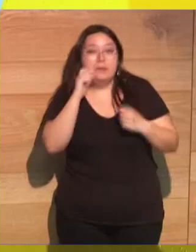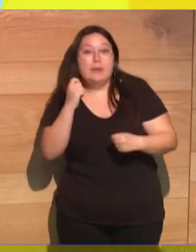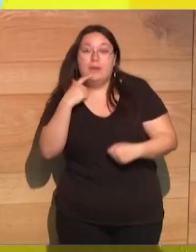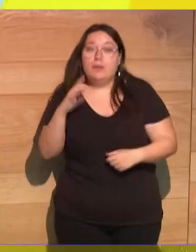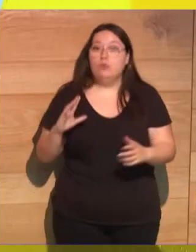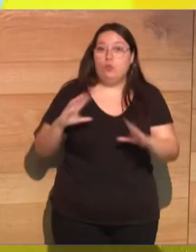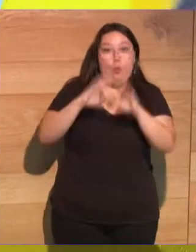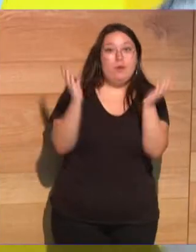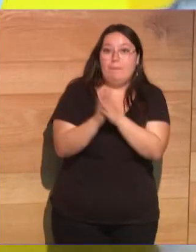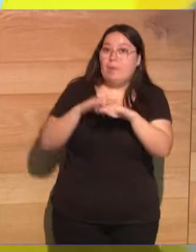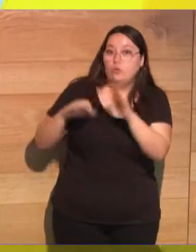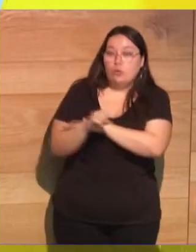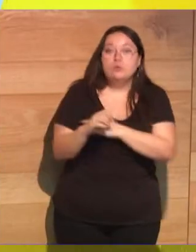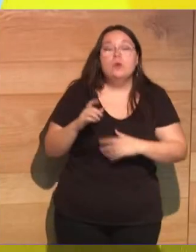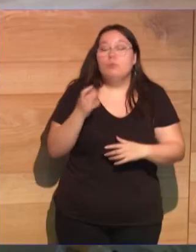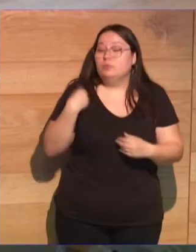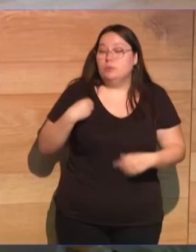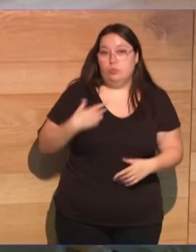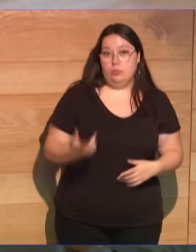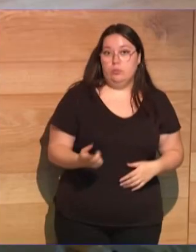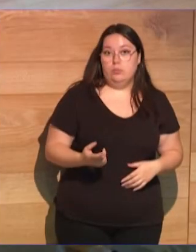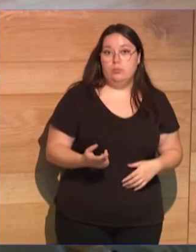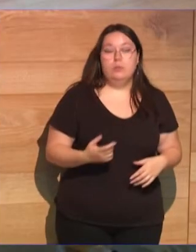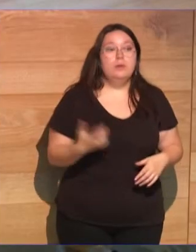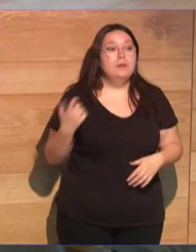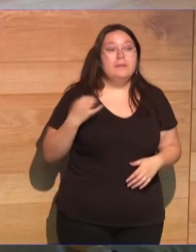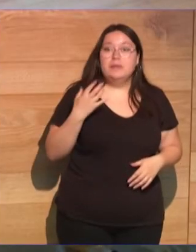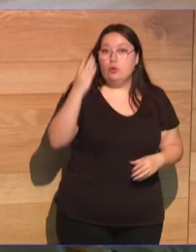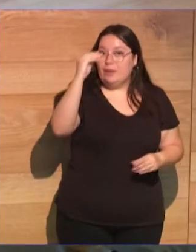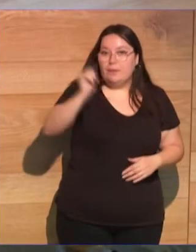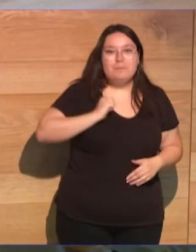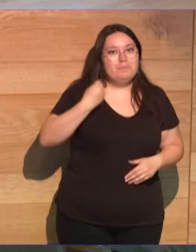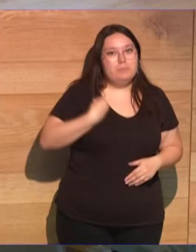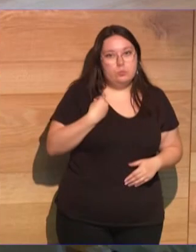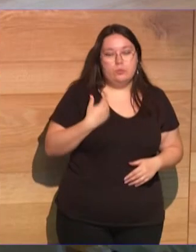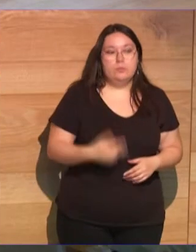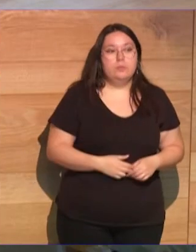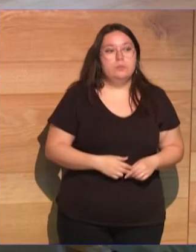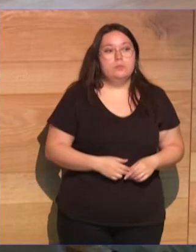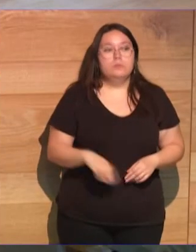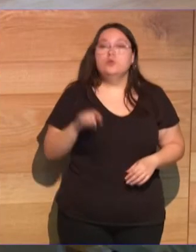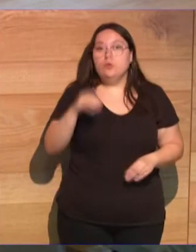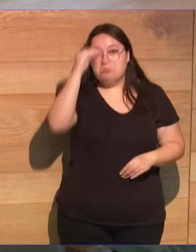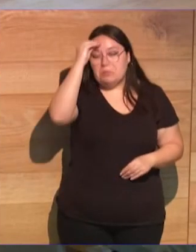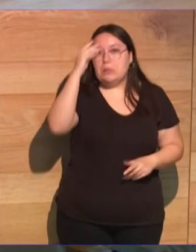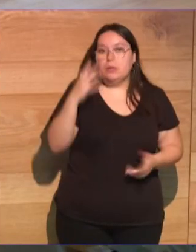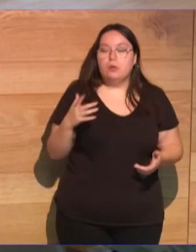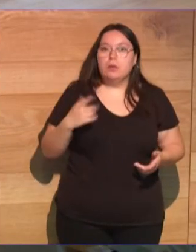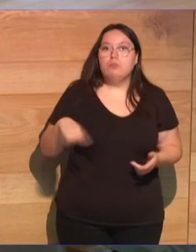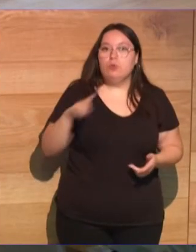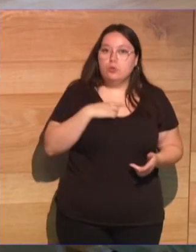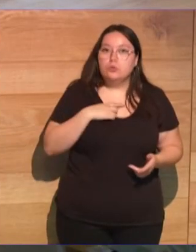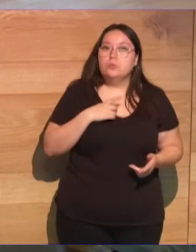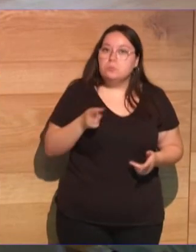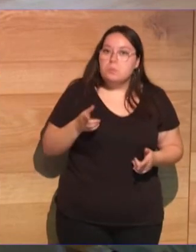la sanidad tiene que ser universal, pues lo mismo tiene que ser con la inteligencia artificial. En ese sentido yo creo que vamos por